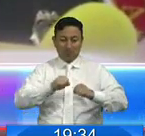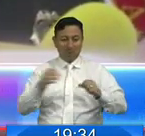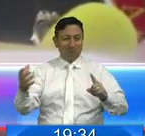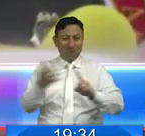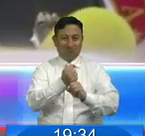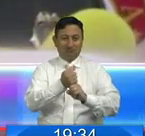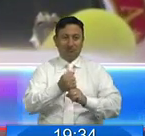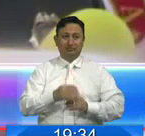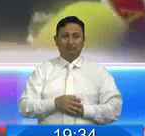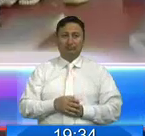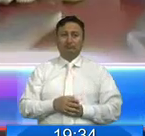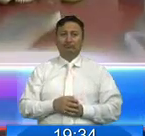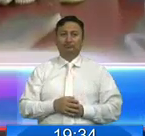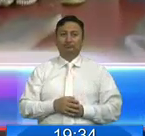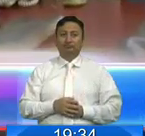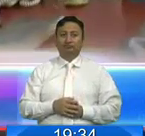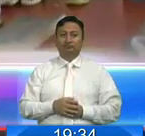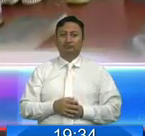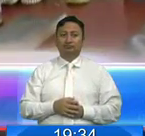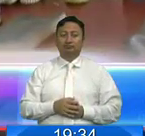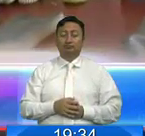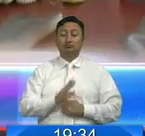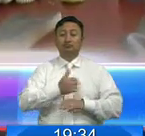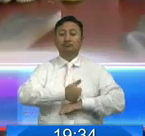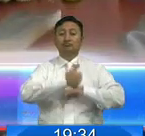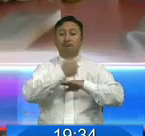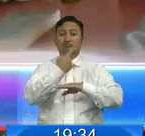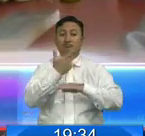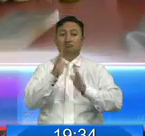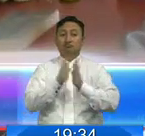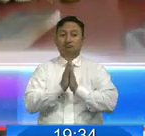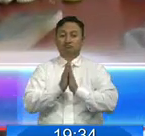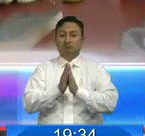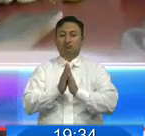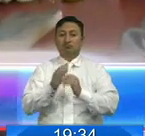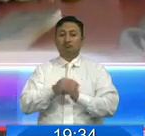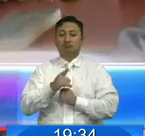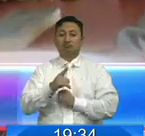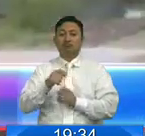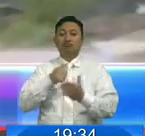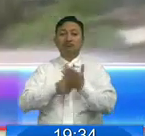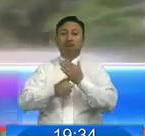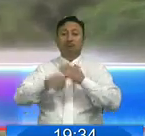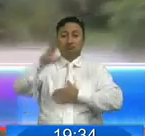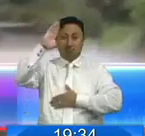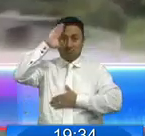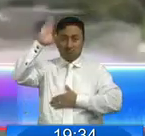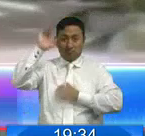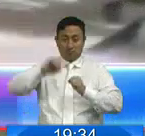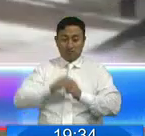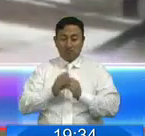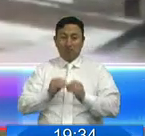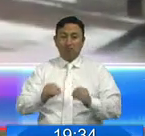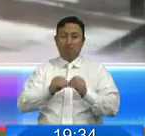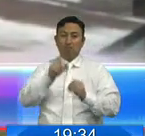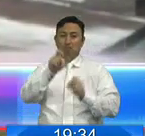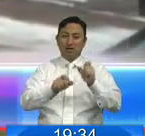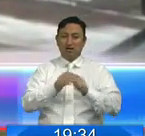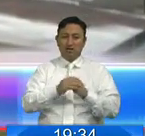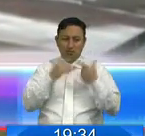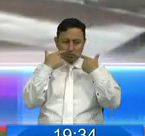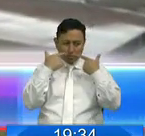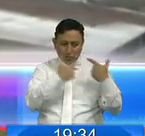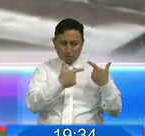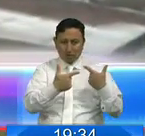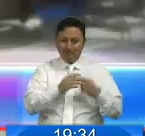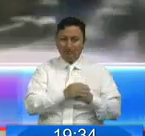completo sobre la región como tal. Desde la gobernación se han formulado solicitudes hasta el Ministerio del Interior para poder implementar personal táctico y especializado y así mantener